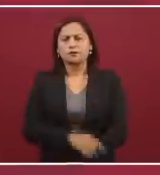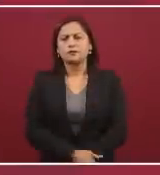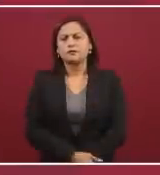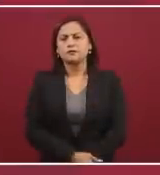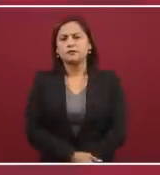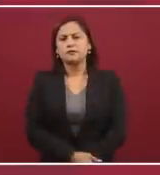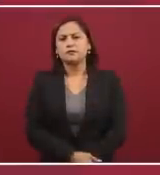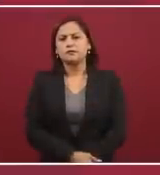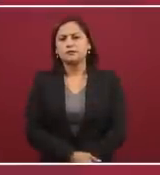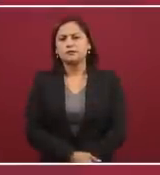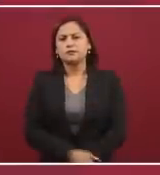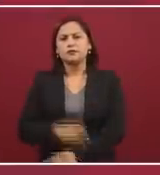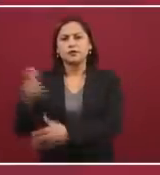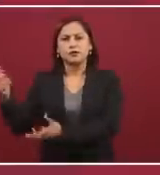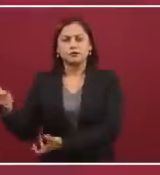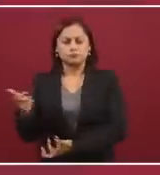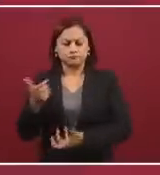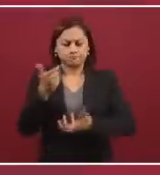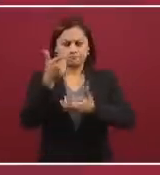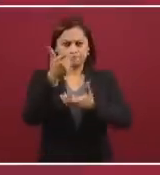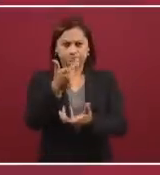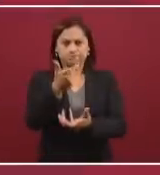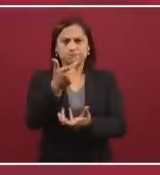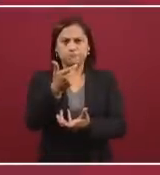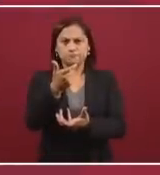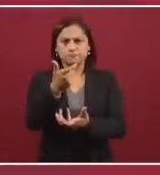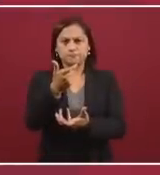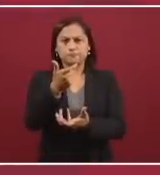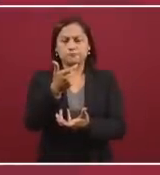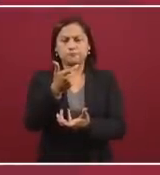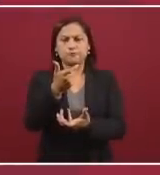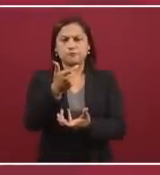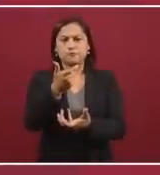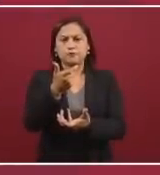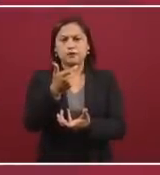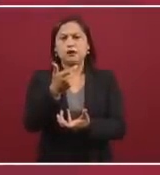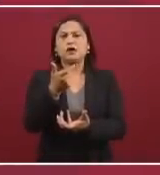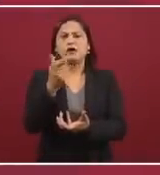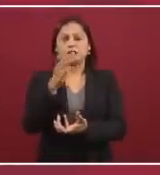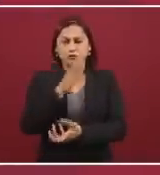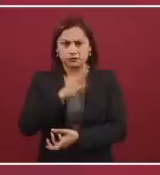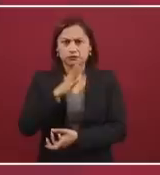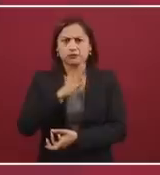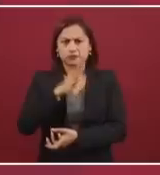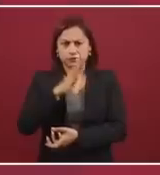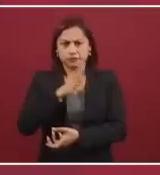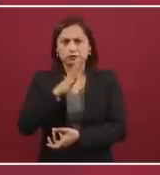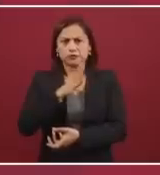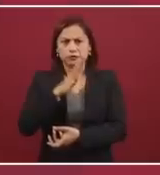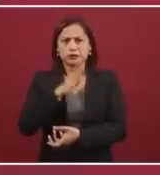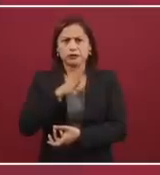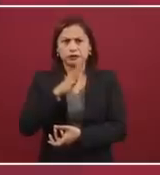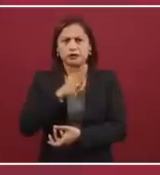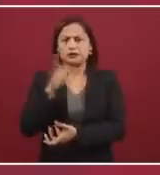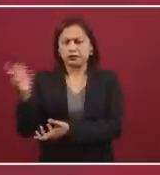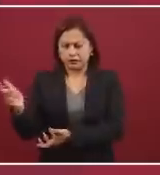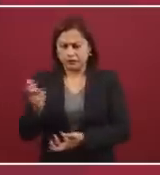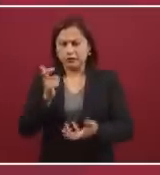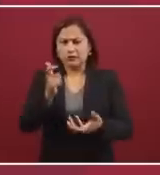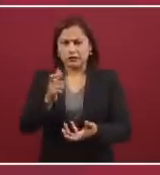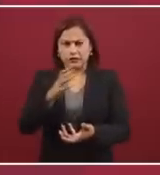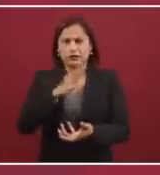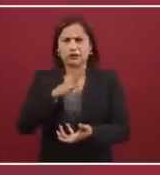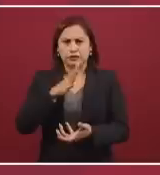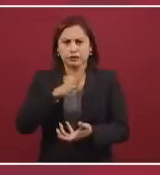fidecomisos un poco lo que se plantea en la ley de austeridad es